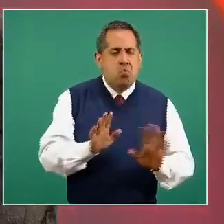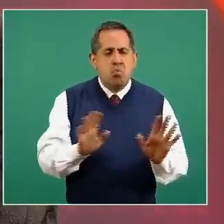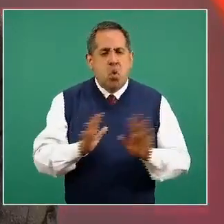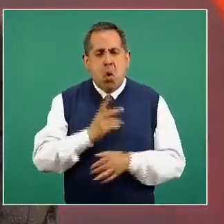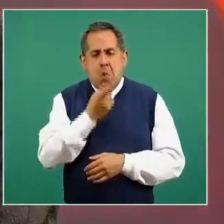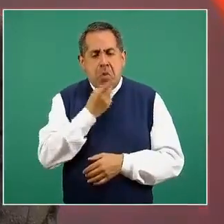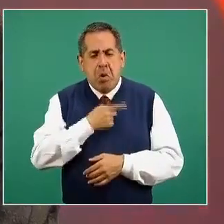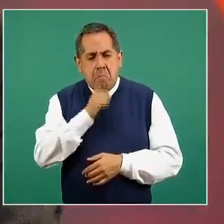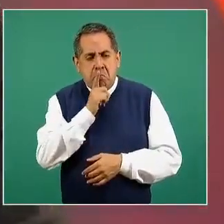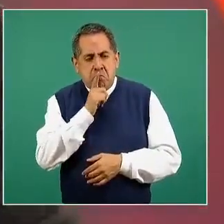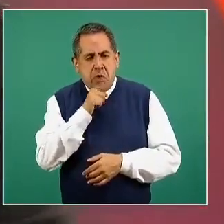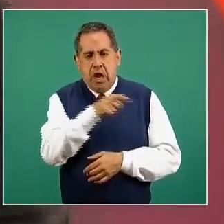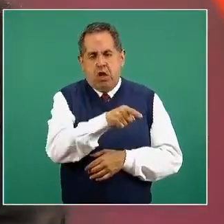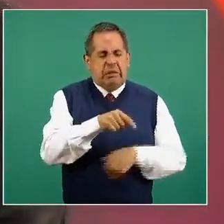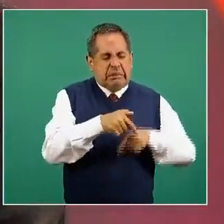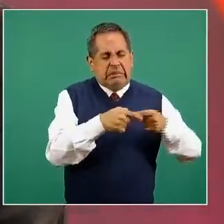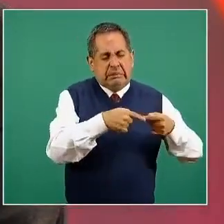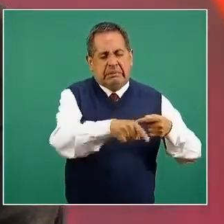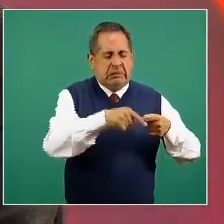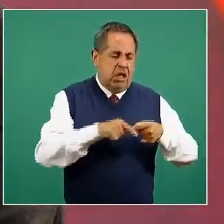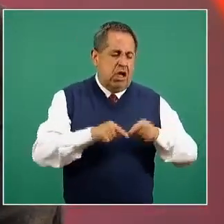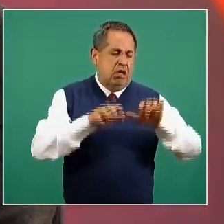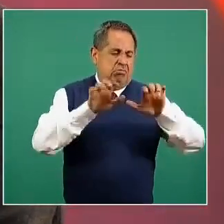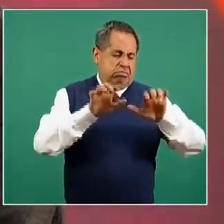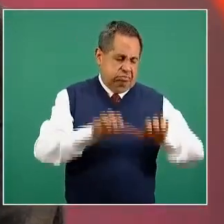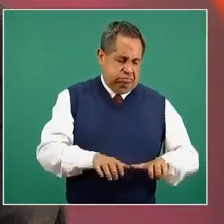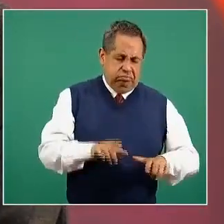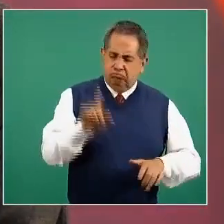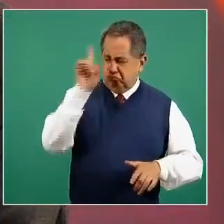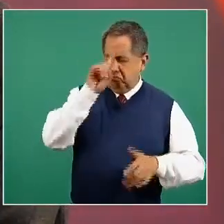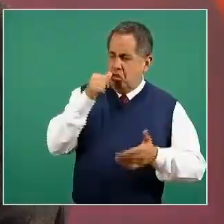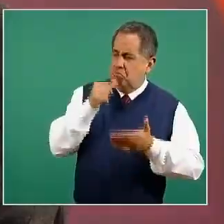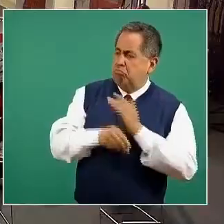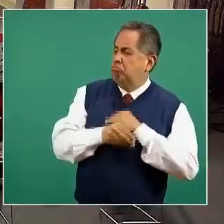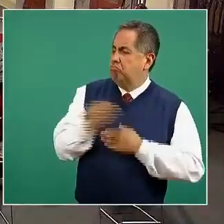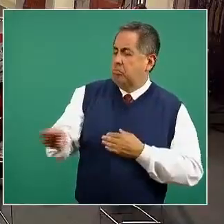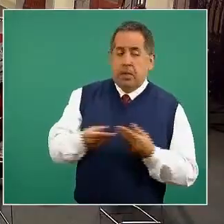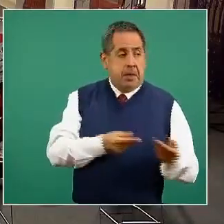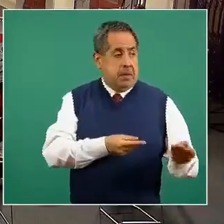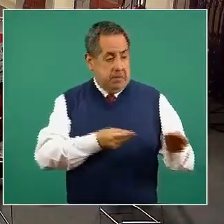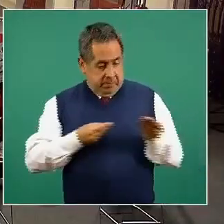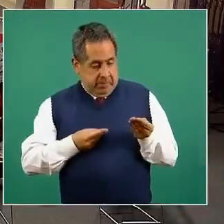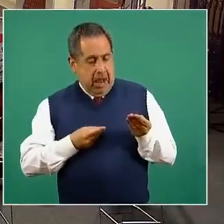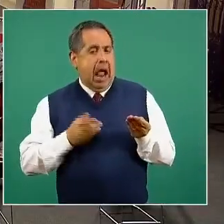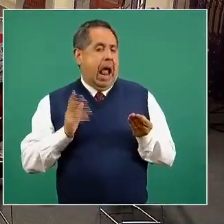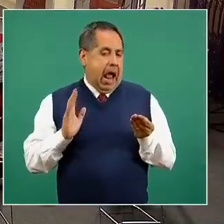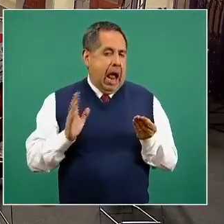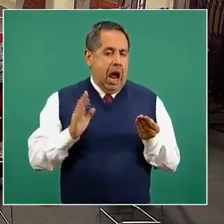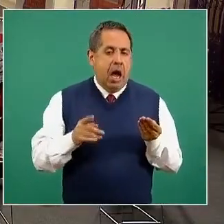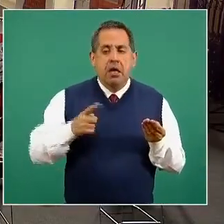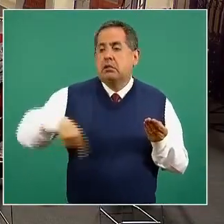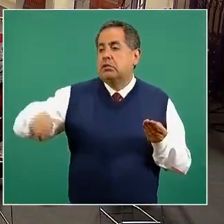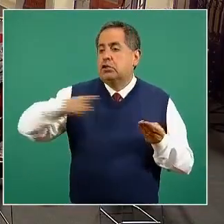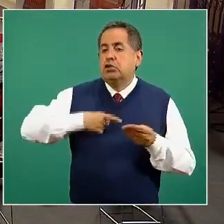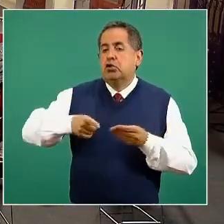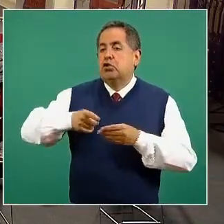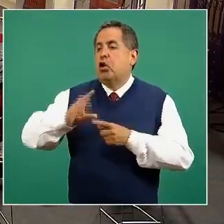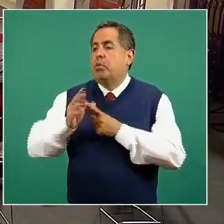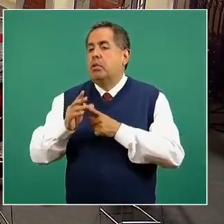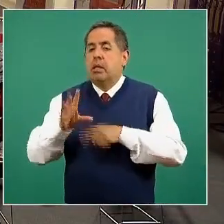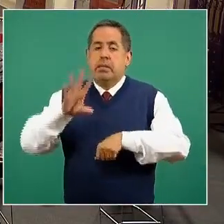comité. Ellos formalizarán con una recomendación hacia COFEPRIS y en su momento la Comisión de Autorización